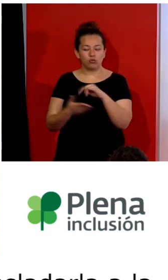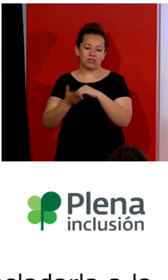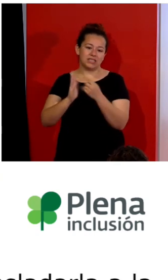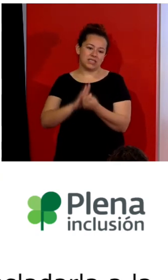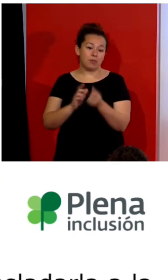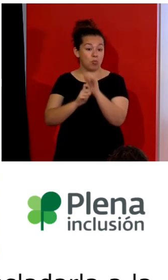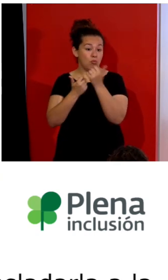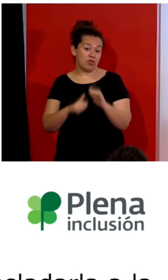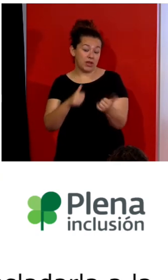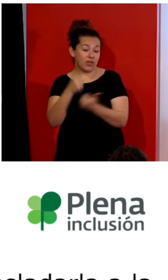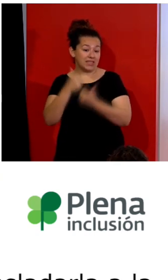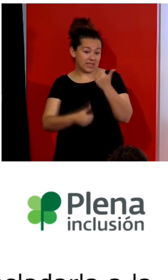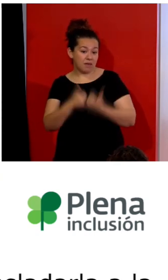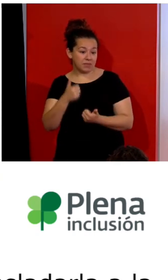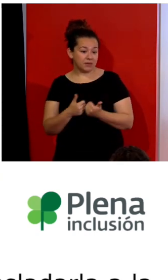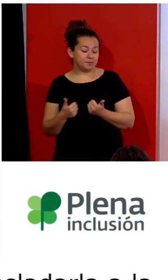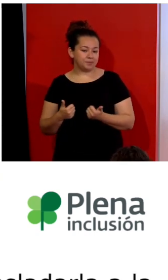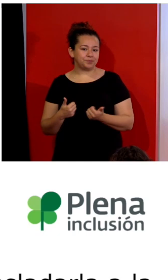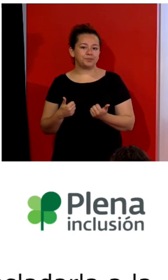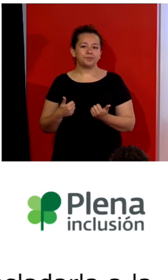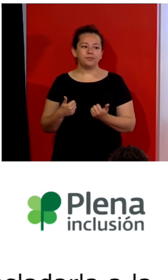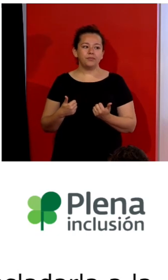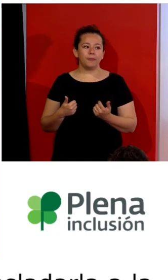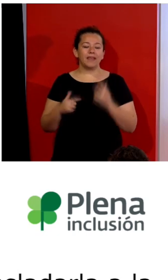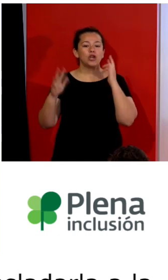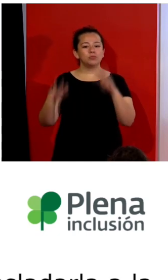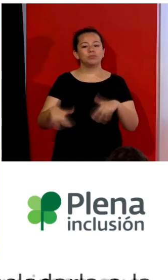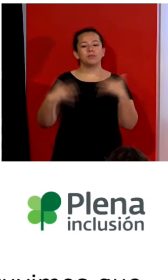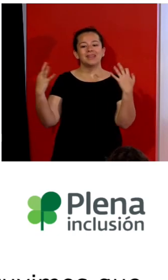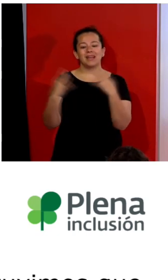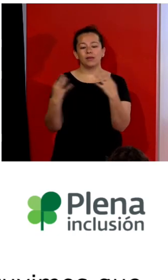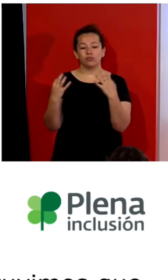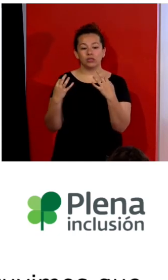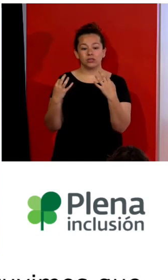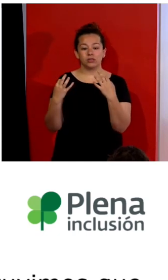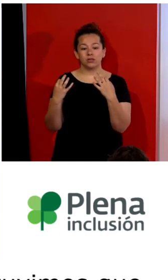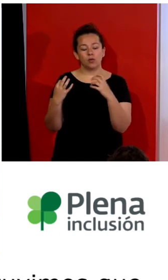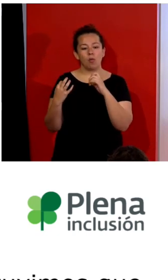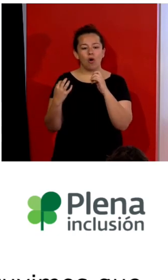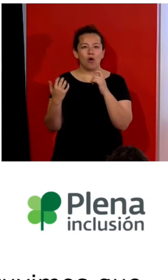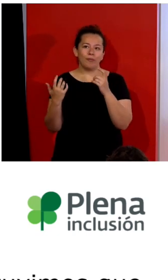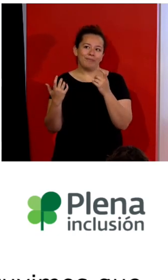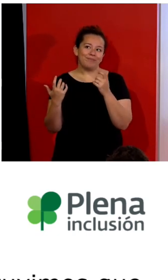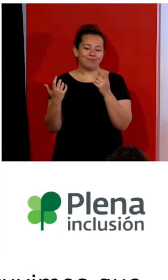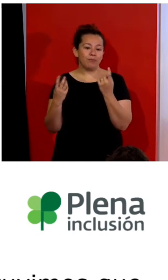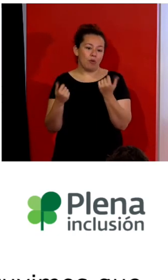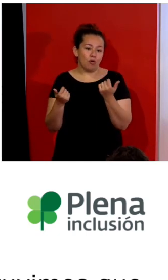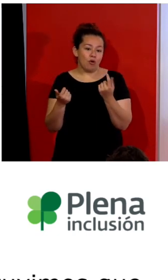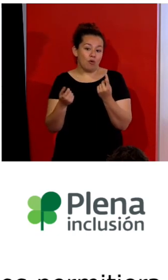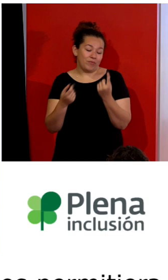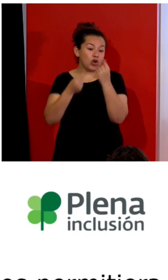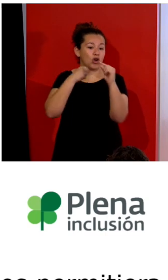un modelo de examen que nos permitiera corregir en el anonimato. Además, el